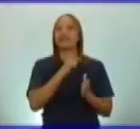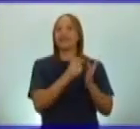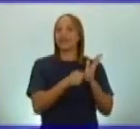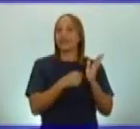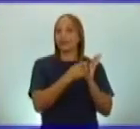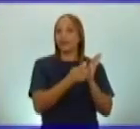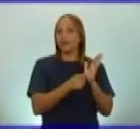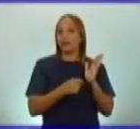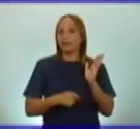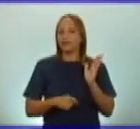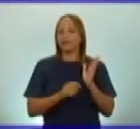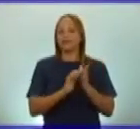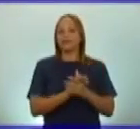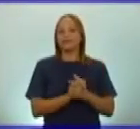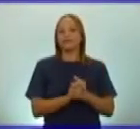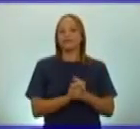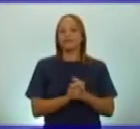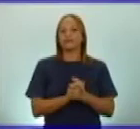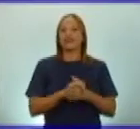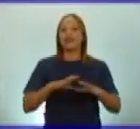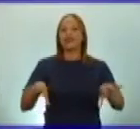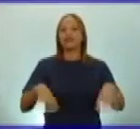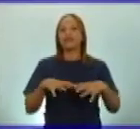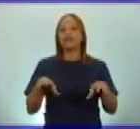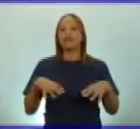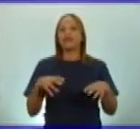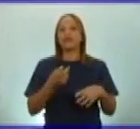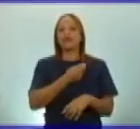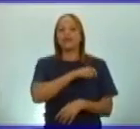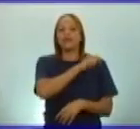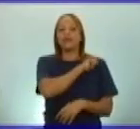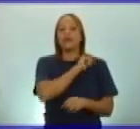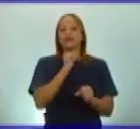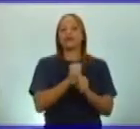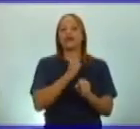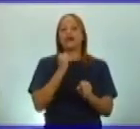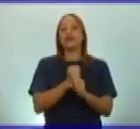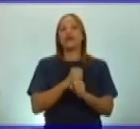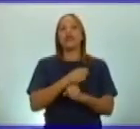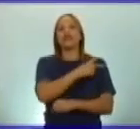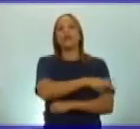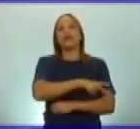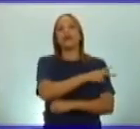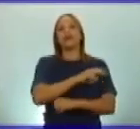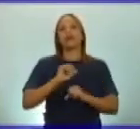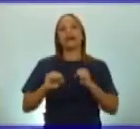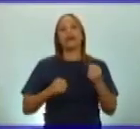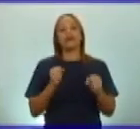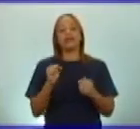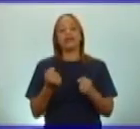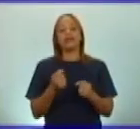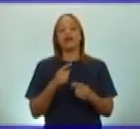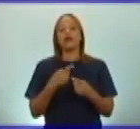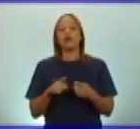de la lectura de la página 38 del libro, la situación de las masas trabajadoras en los países capitalistas como consecuencia de las crisis económicas. Es